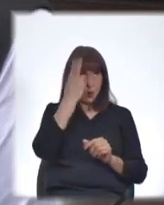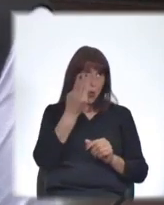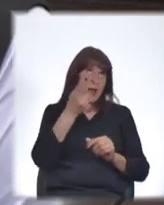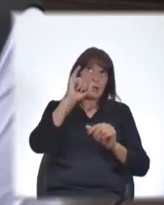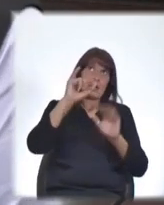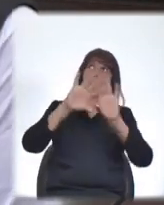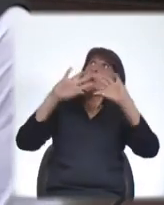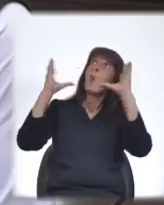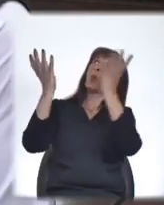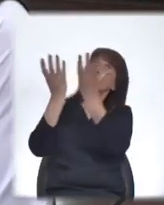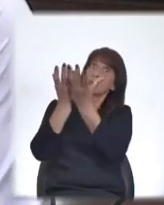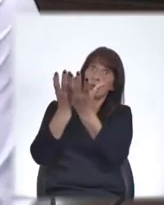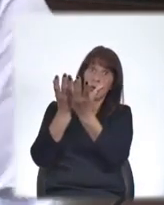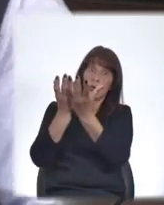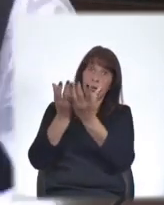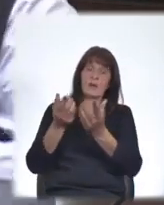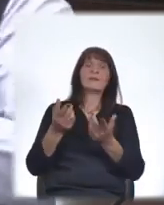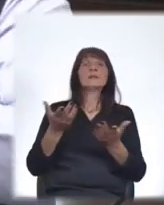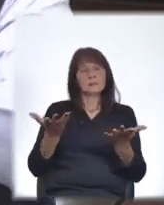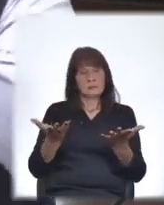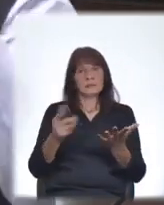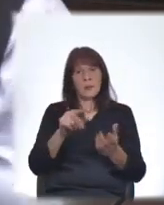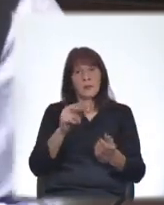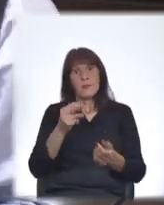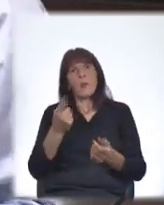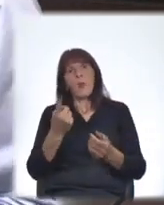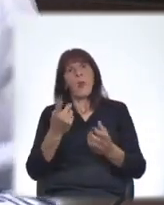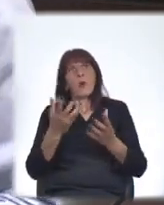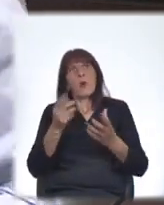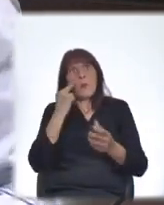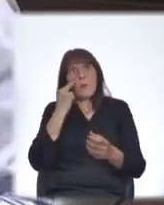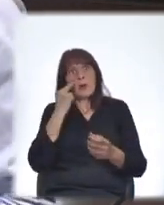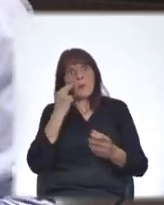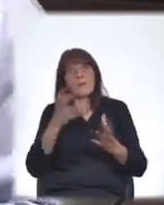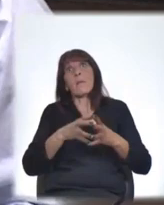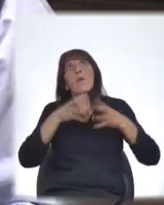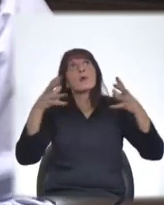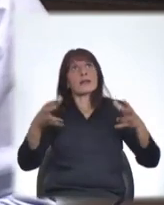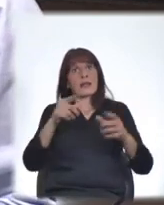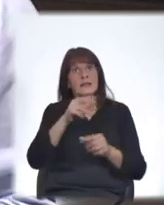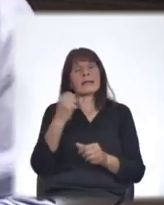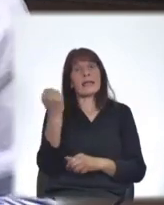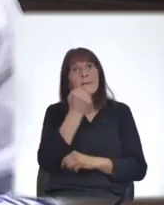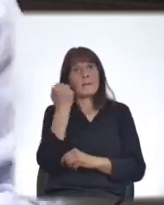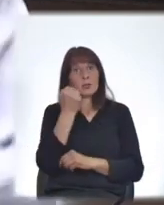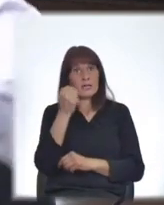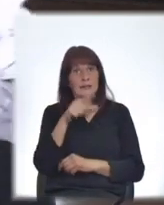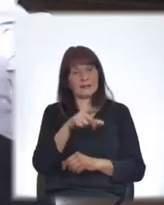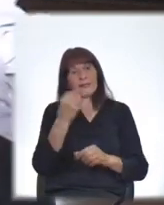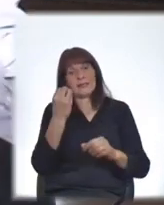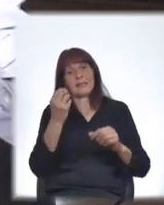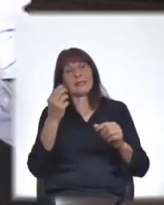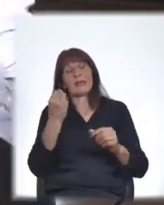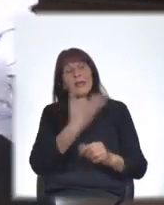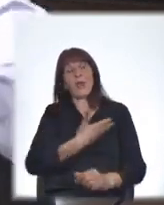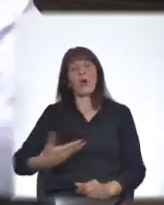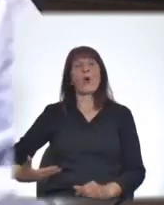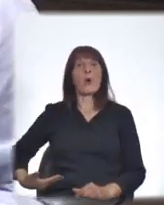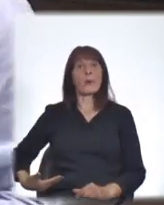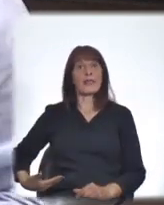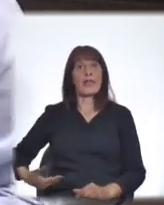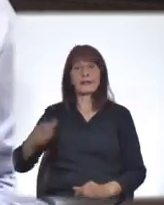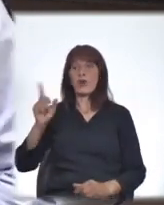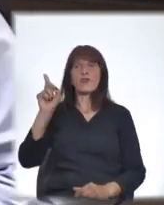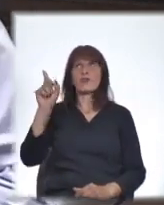mundo, un periodo signado por un evento inédito, importante y de consecuencias que el gobierno no